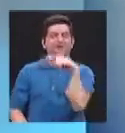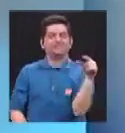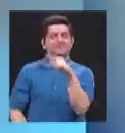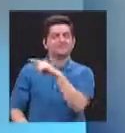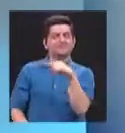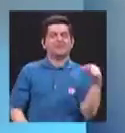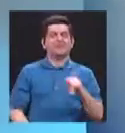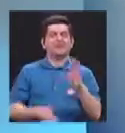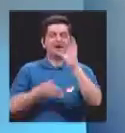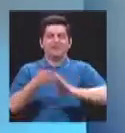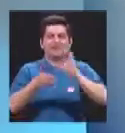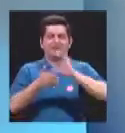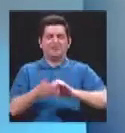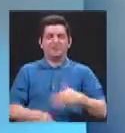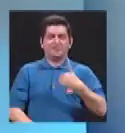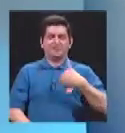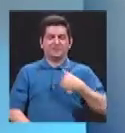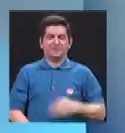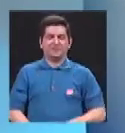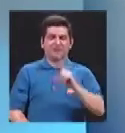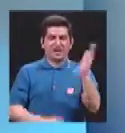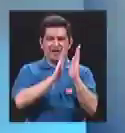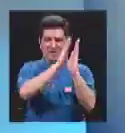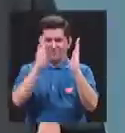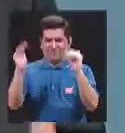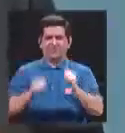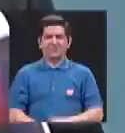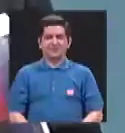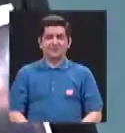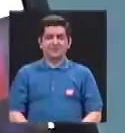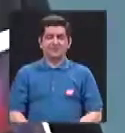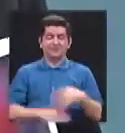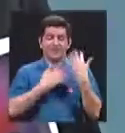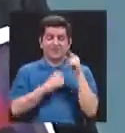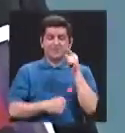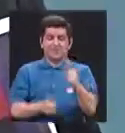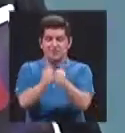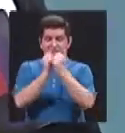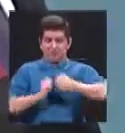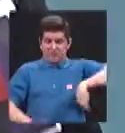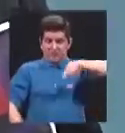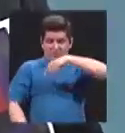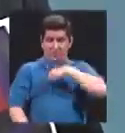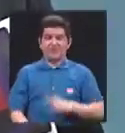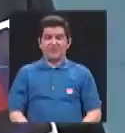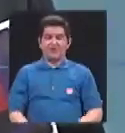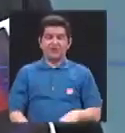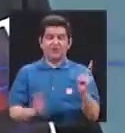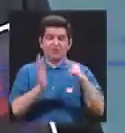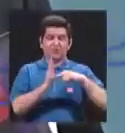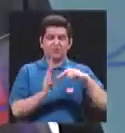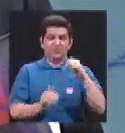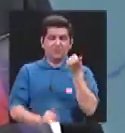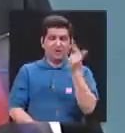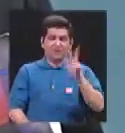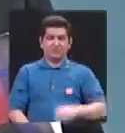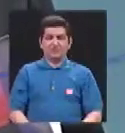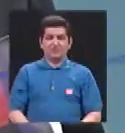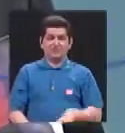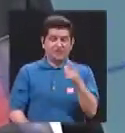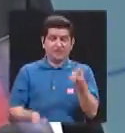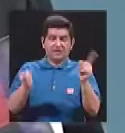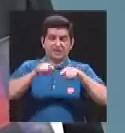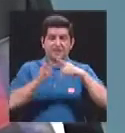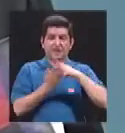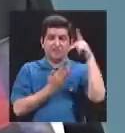bueno, semana a semana, los capítulos de Lunes de Cinemateca. Muy bien, esperando que nos acompañen este 2013